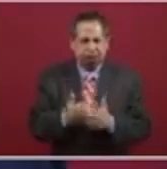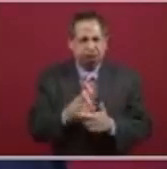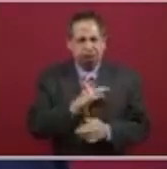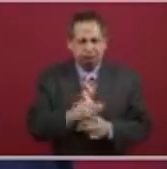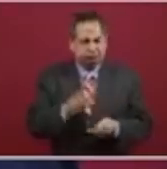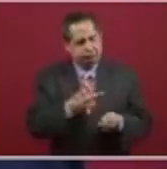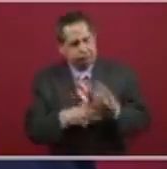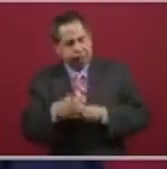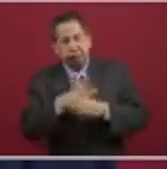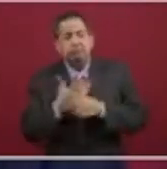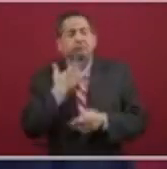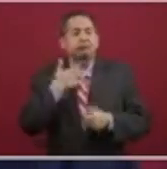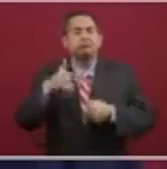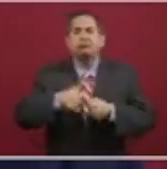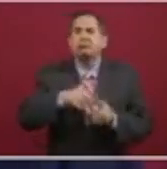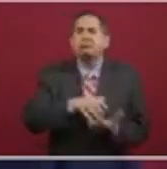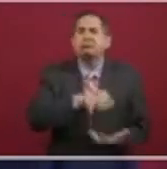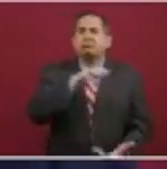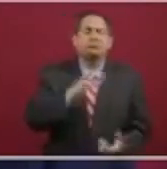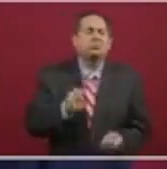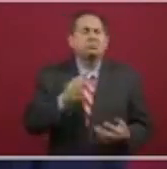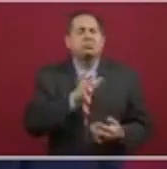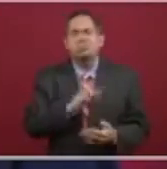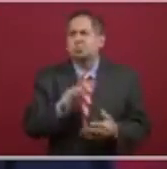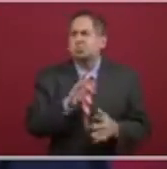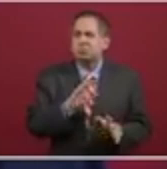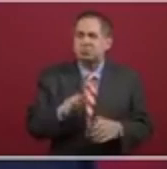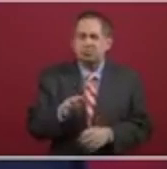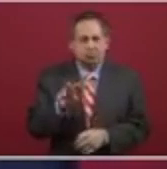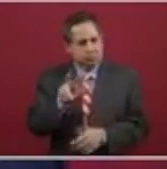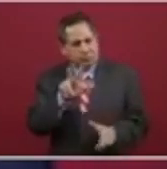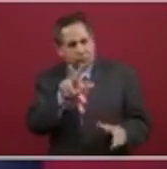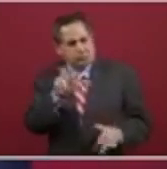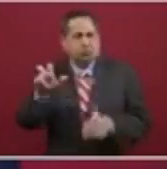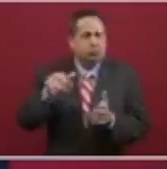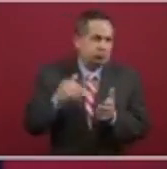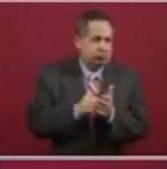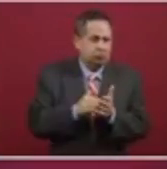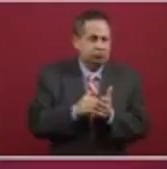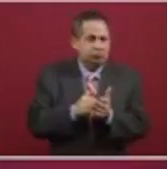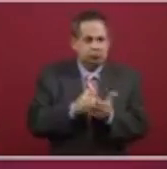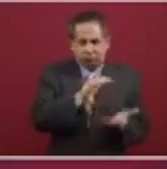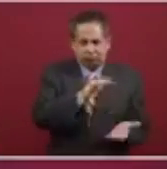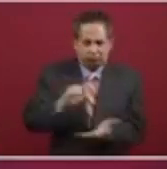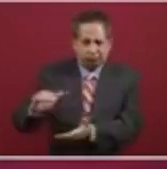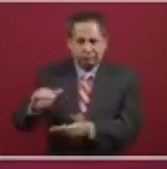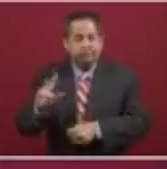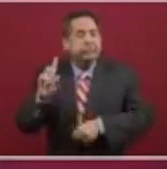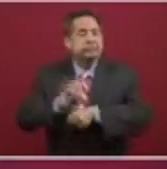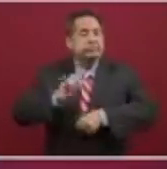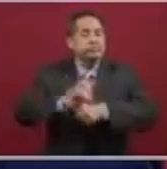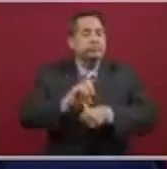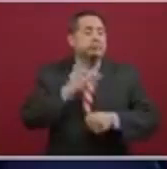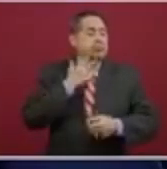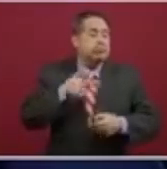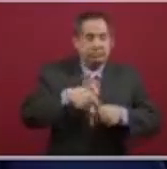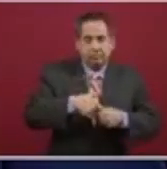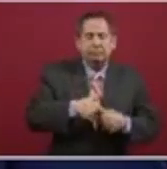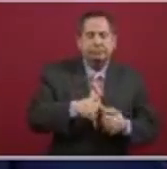produciendo alrededor de 800,000 barriles diarios de gasolinas, que